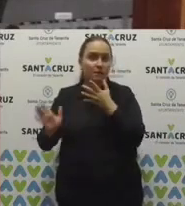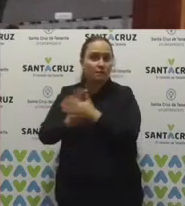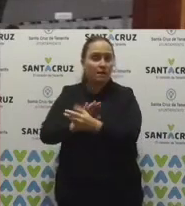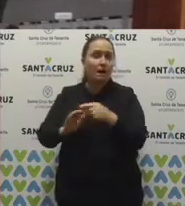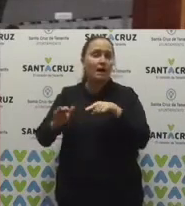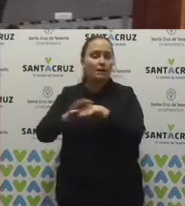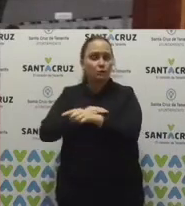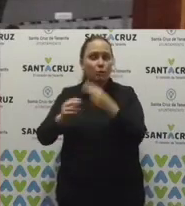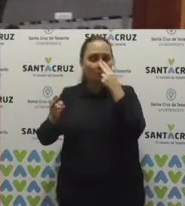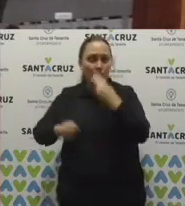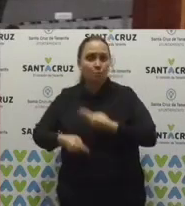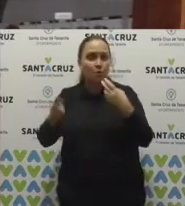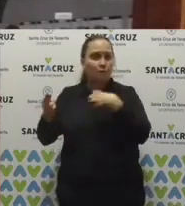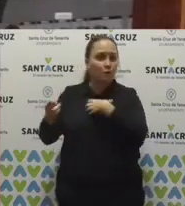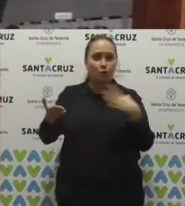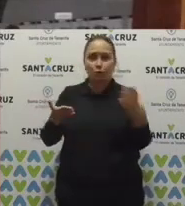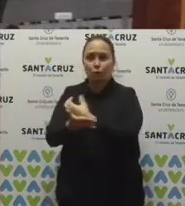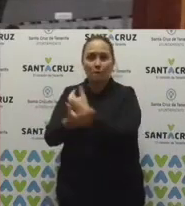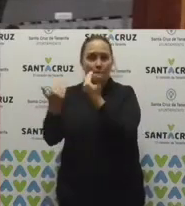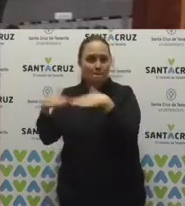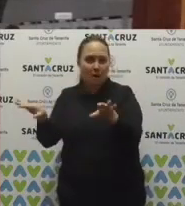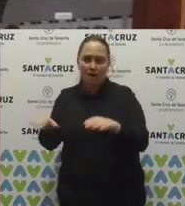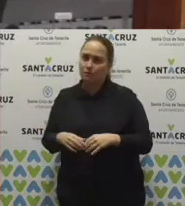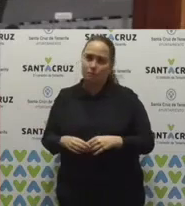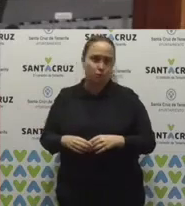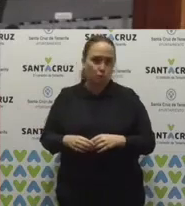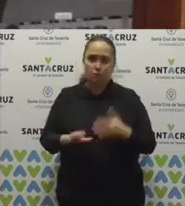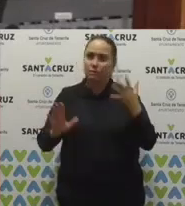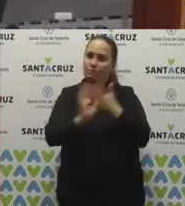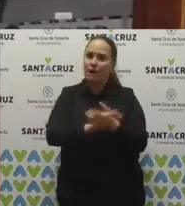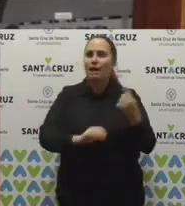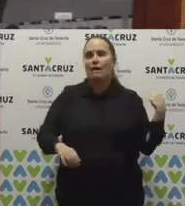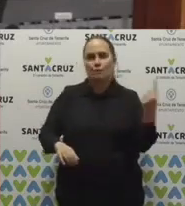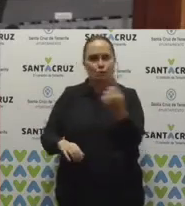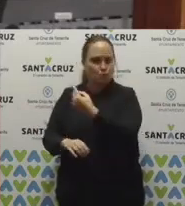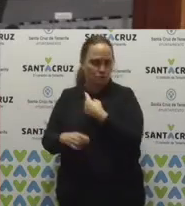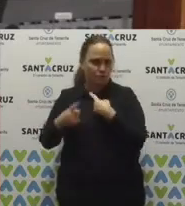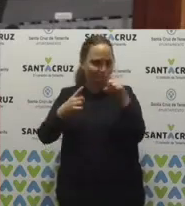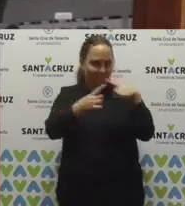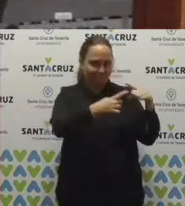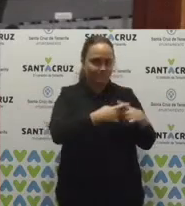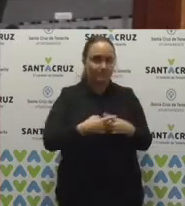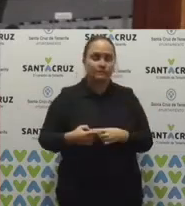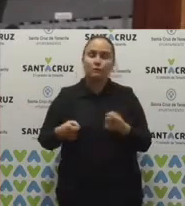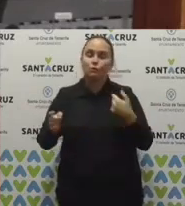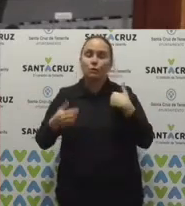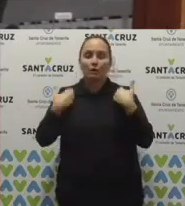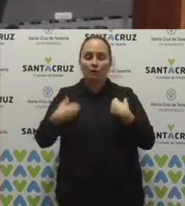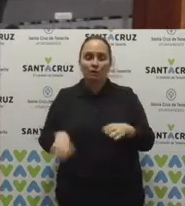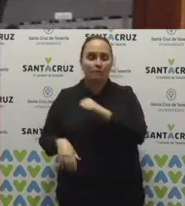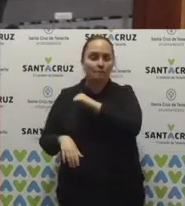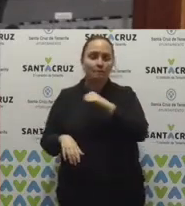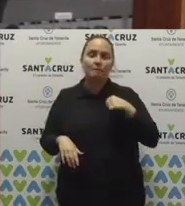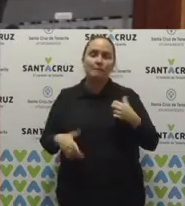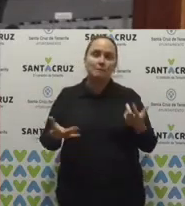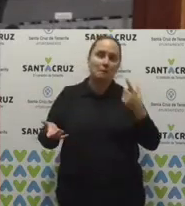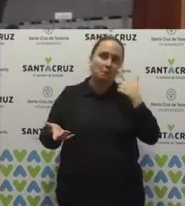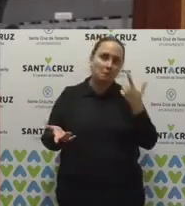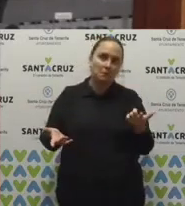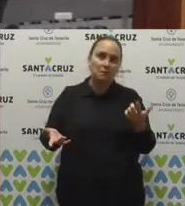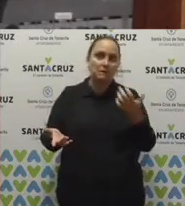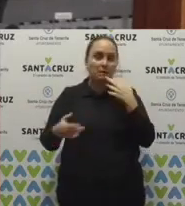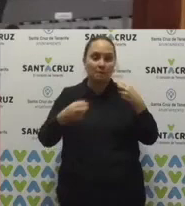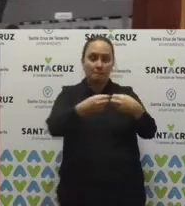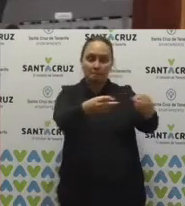no sirve para nada así cada cuestión tiene su marco y desde luego yo en particular no pienso que valor añadido le puede prestar a la